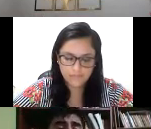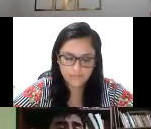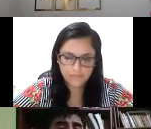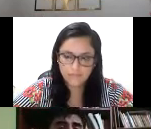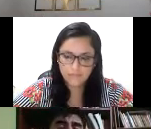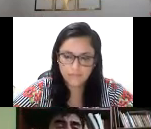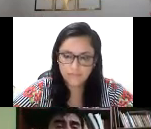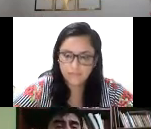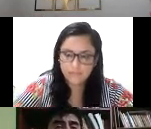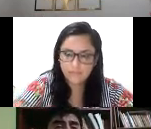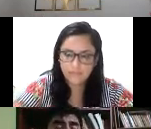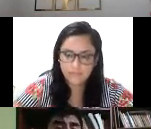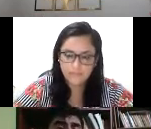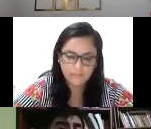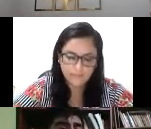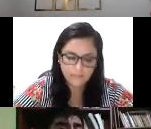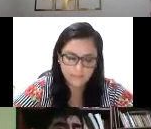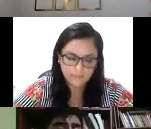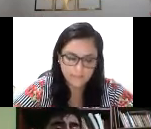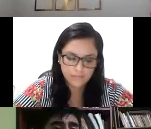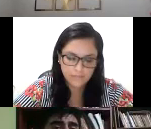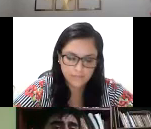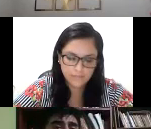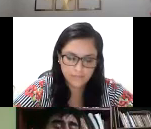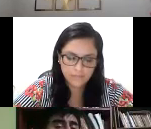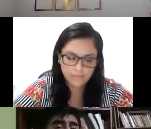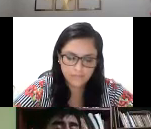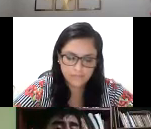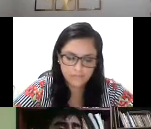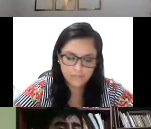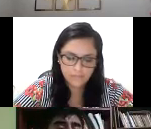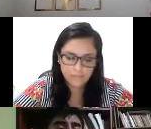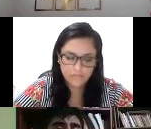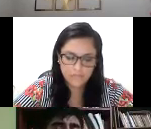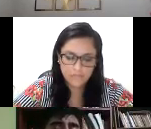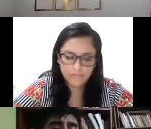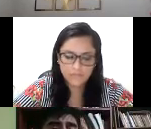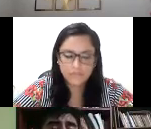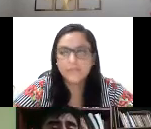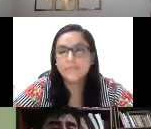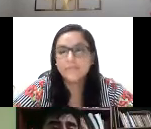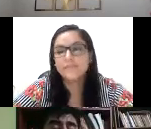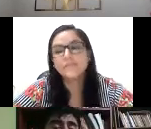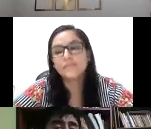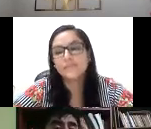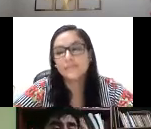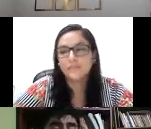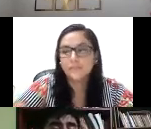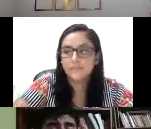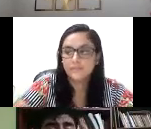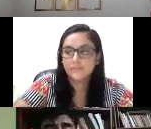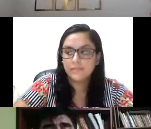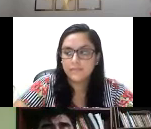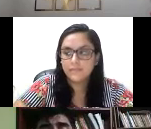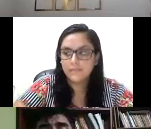el cual no se tomó una importancia adecuada, ya que en muchos casos fueron controlados en ciertas regiones donde aparecieron.